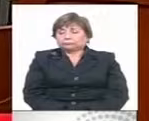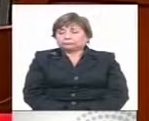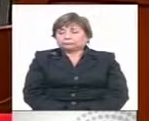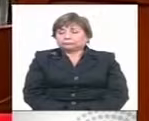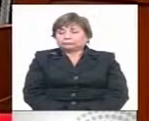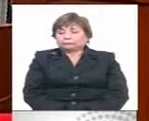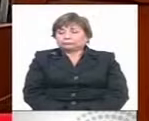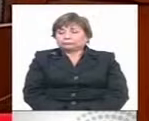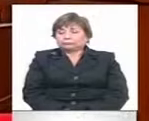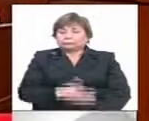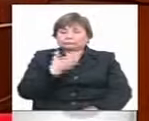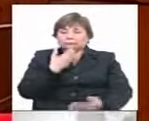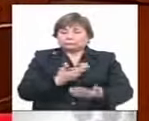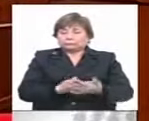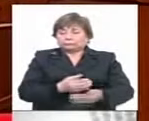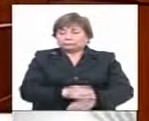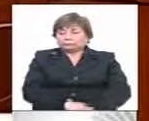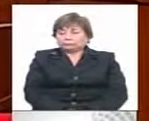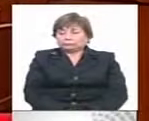Muchas gracias.